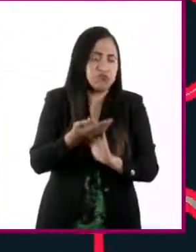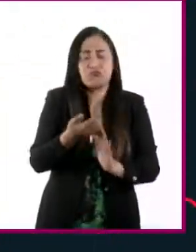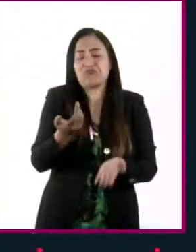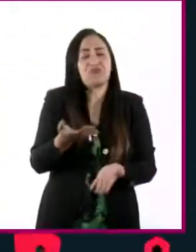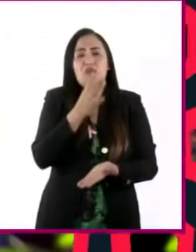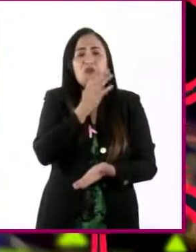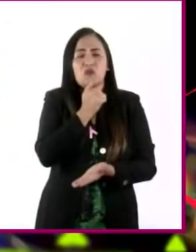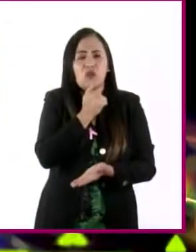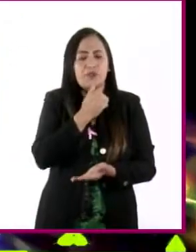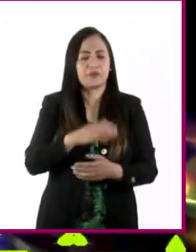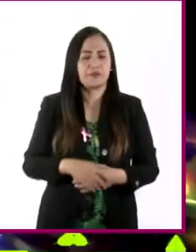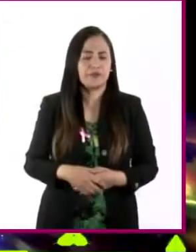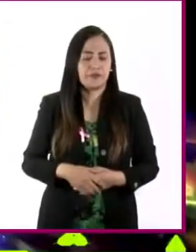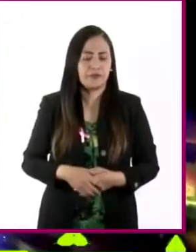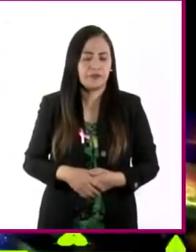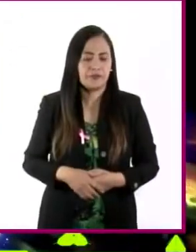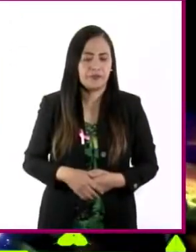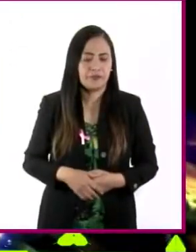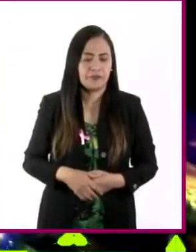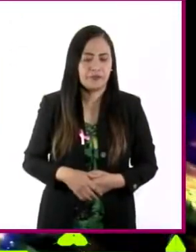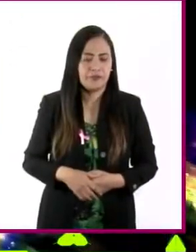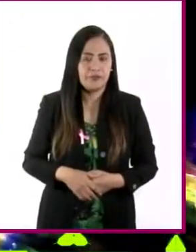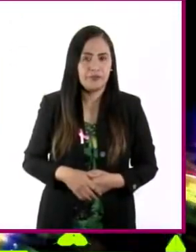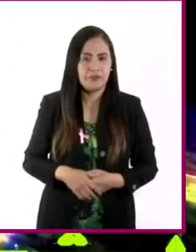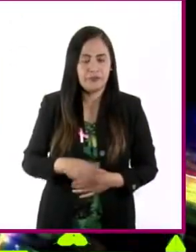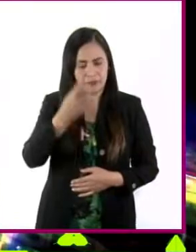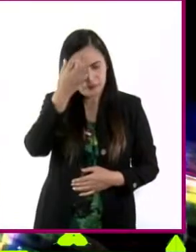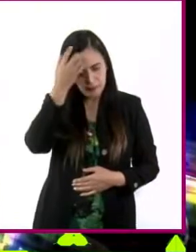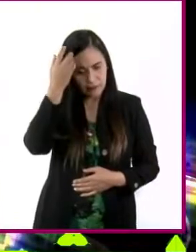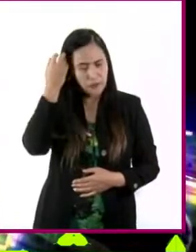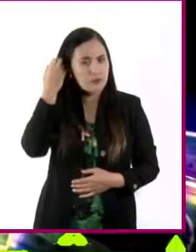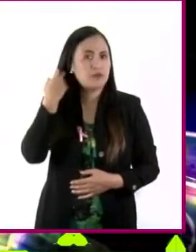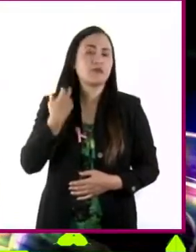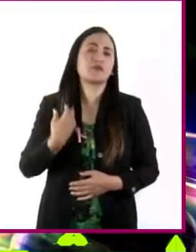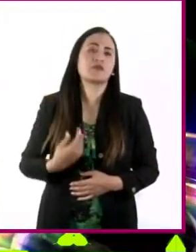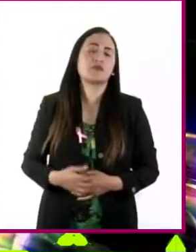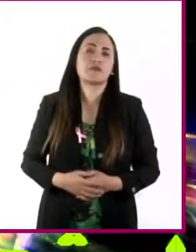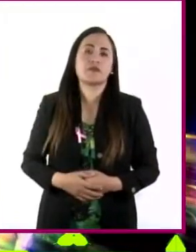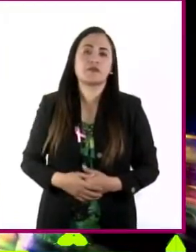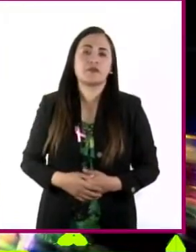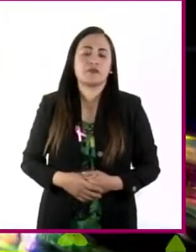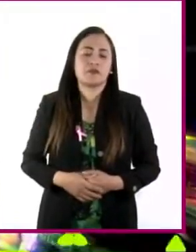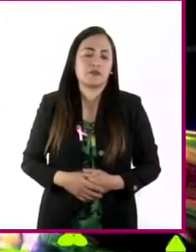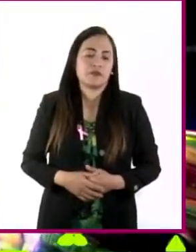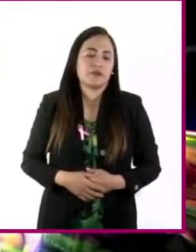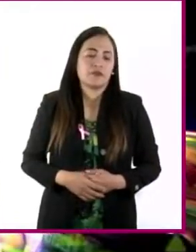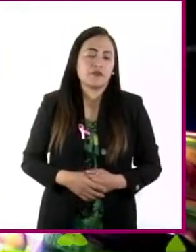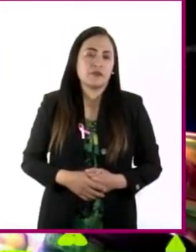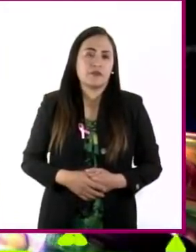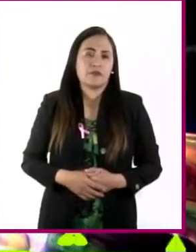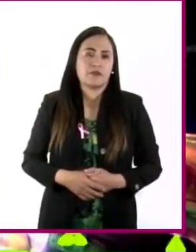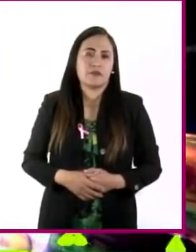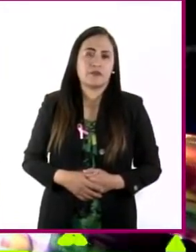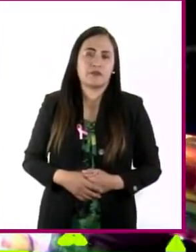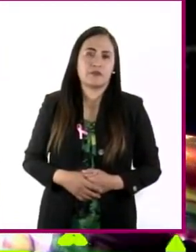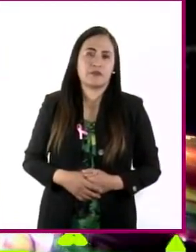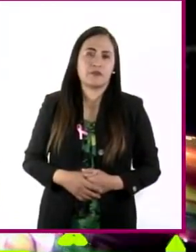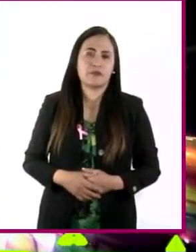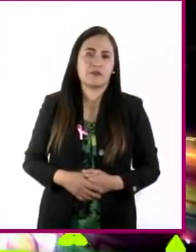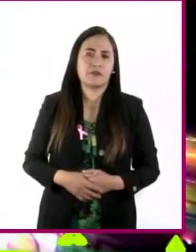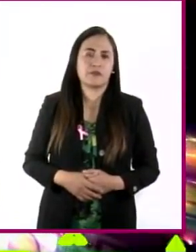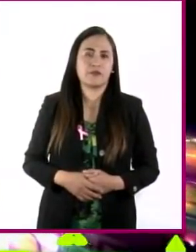con discapacidad, así que se implementaron varios planes de desarrollo, de modernización e integración educativa.